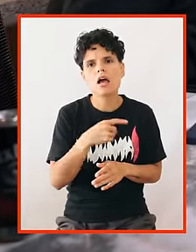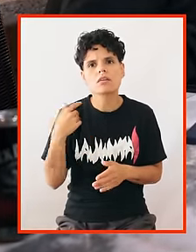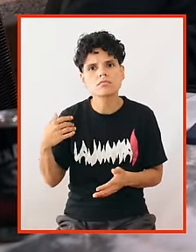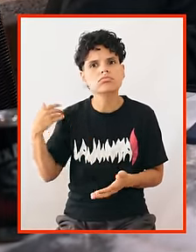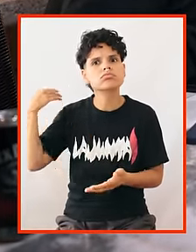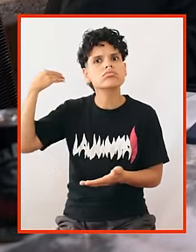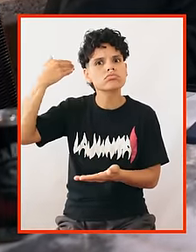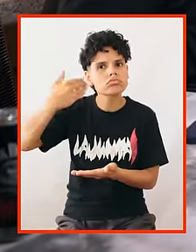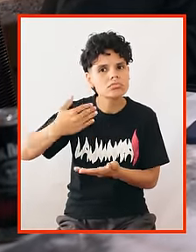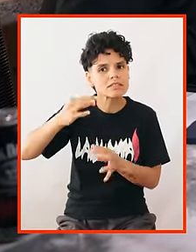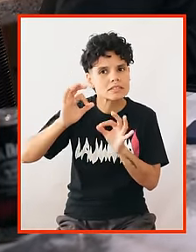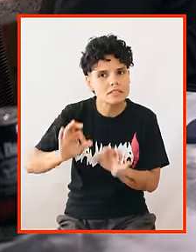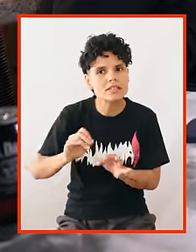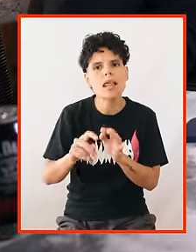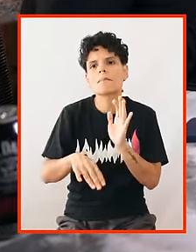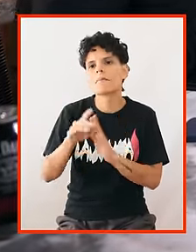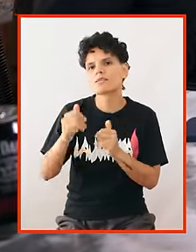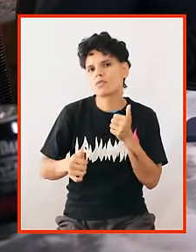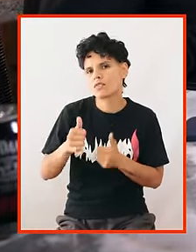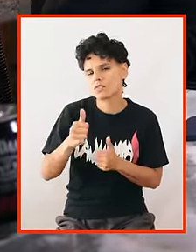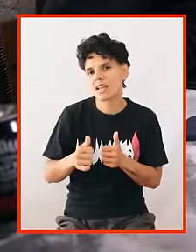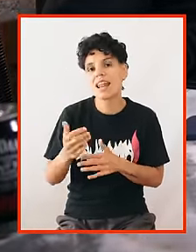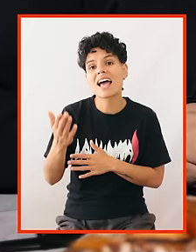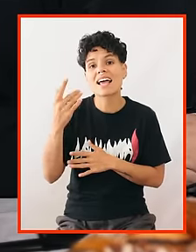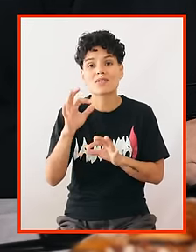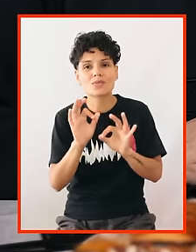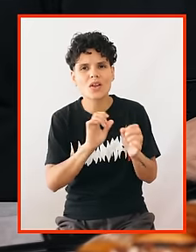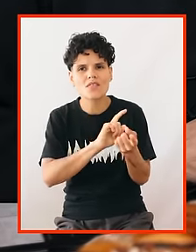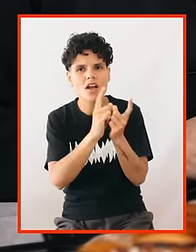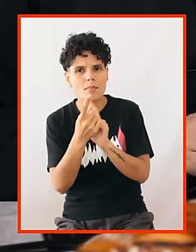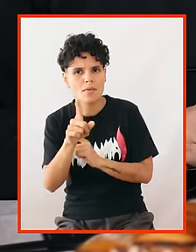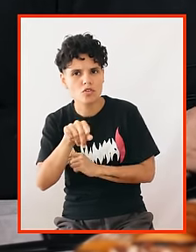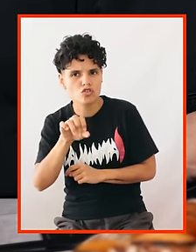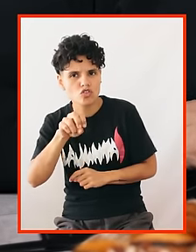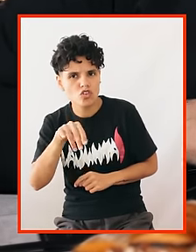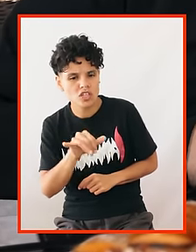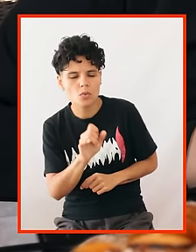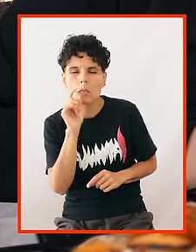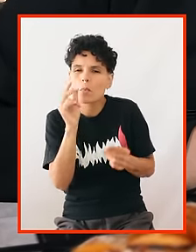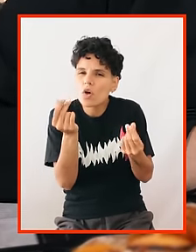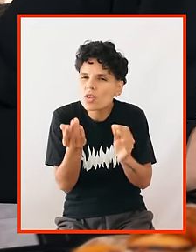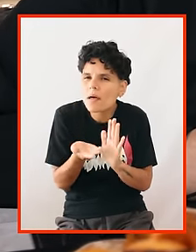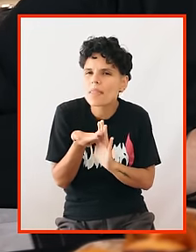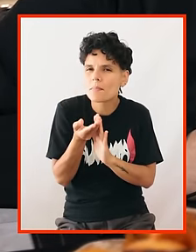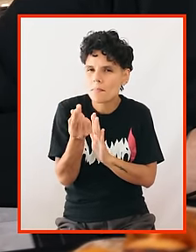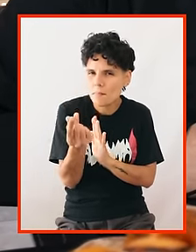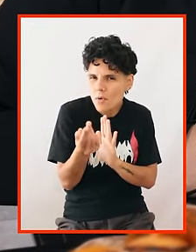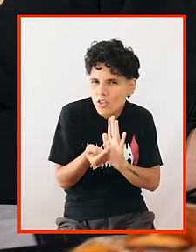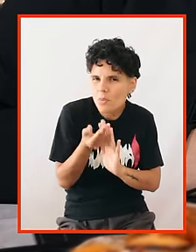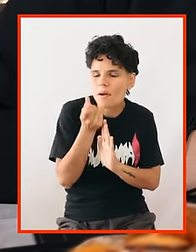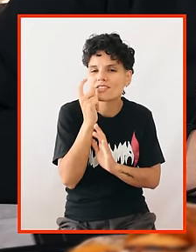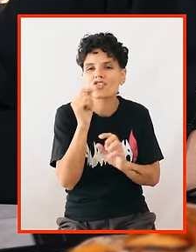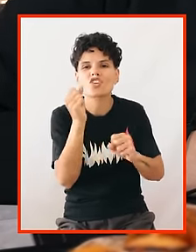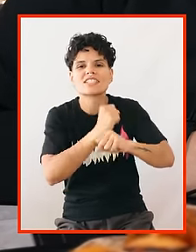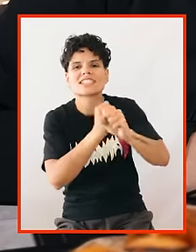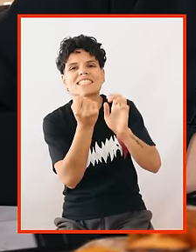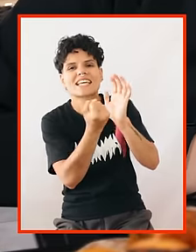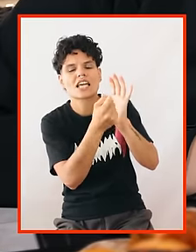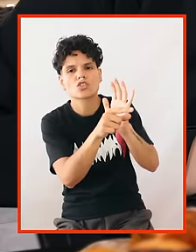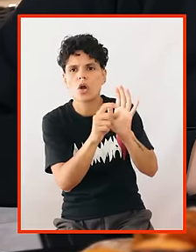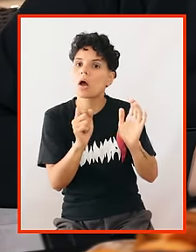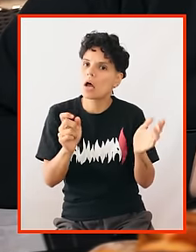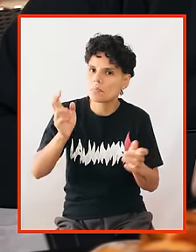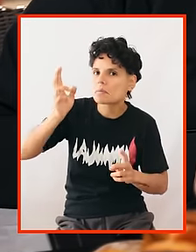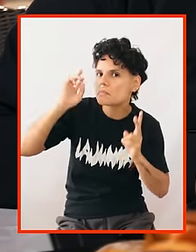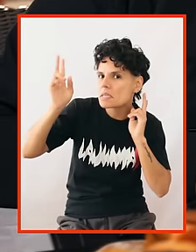momento, sí. La primera vez que ahí ya no habíamos cambiado a Sony. Y era la primera vez que hacíamos un video con un poco de presupuesto. Como que, mira, ya se puede rentar